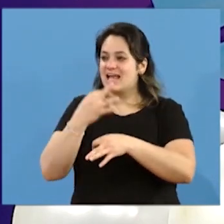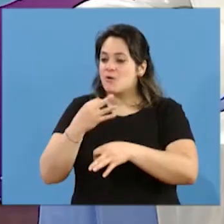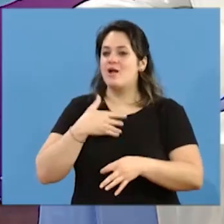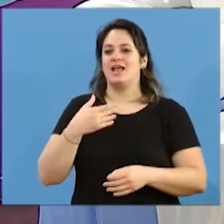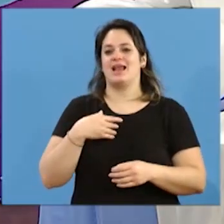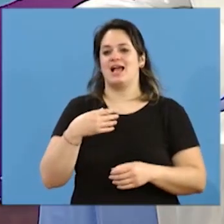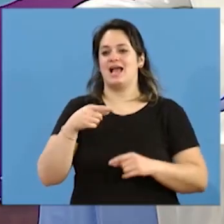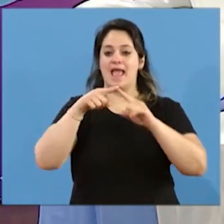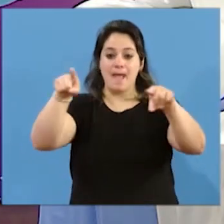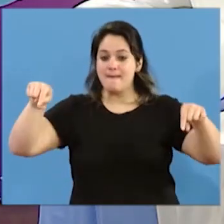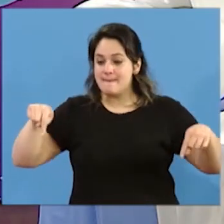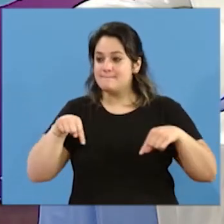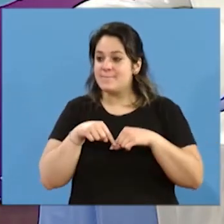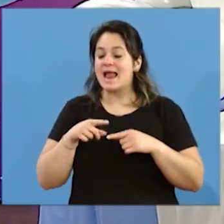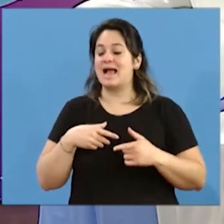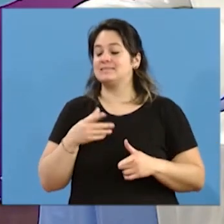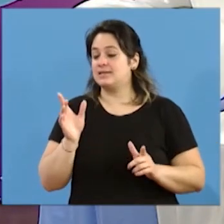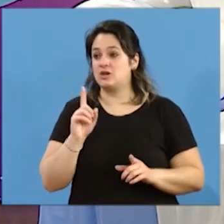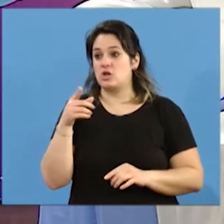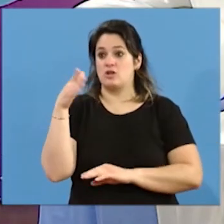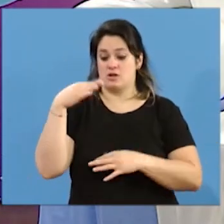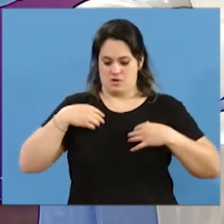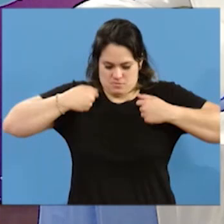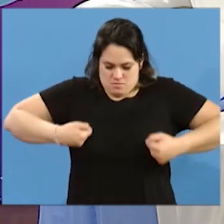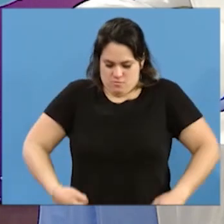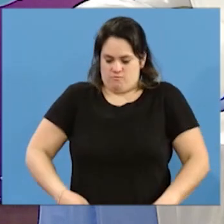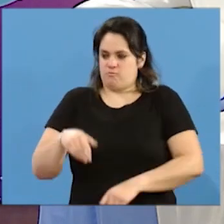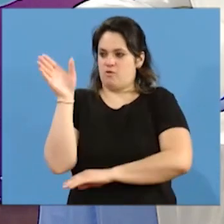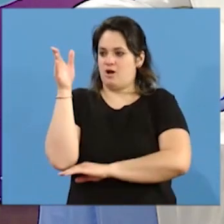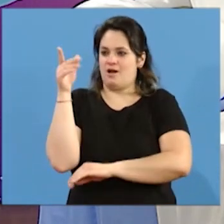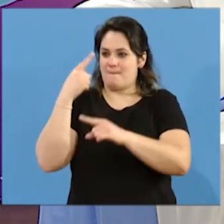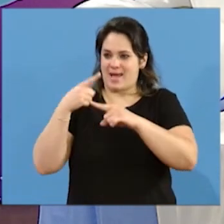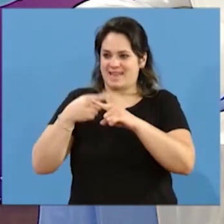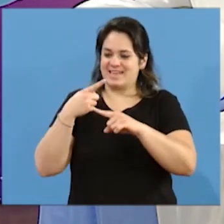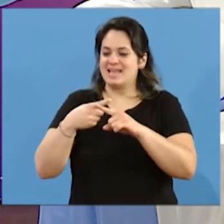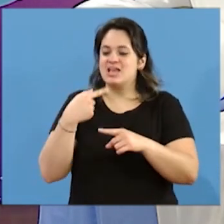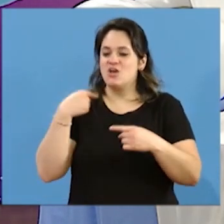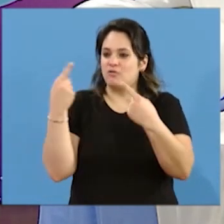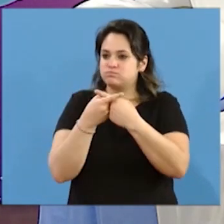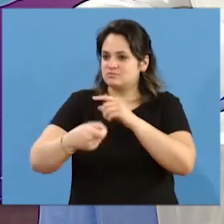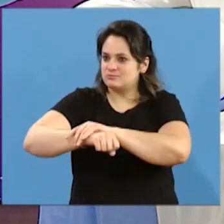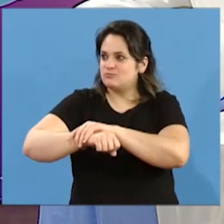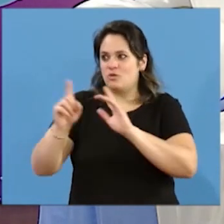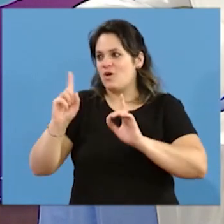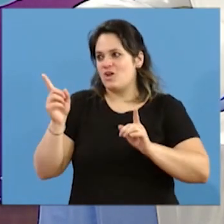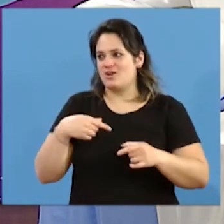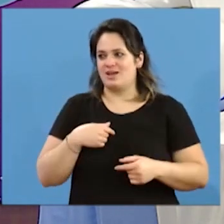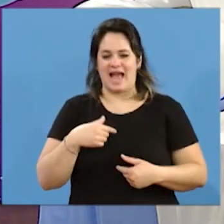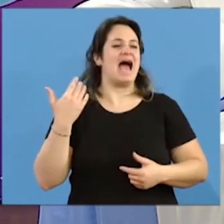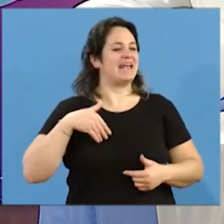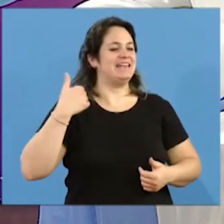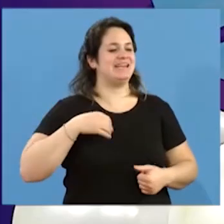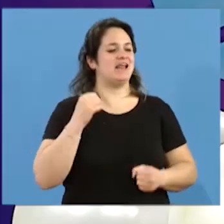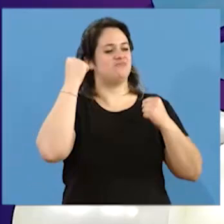las plazas. En las plazas. ¿Sí? No solo hay que ponerse la camiseta y el gorro cuando hay un partido. Sí, nos tenemos que